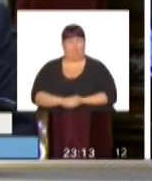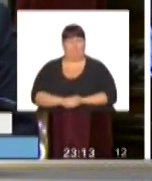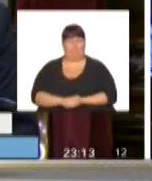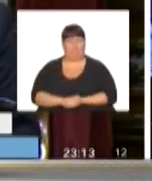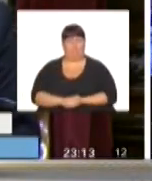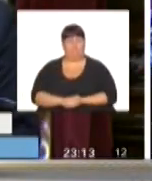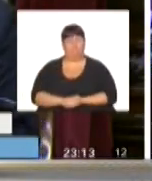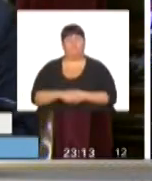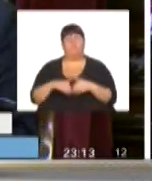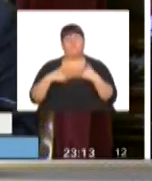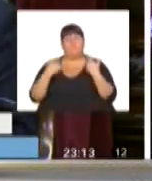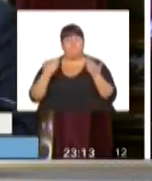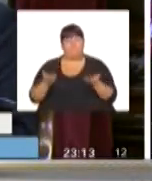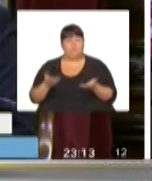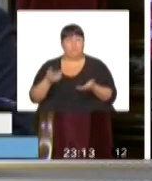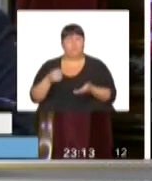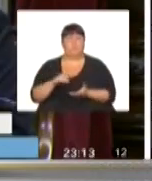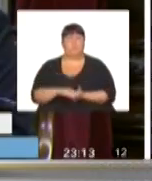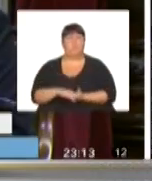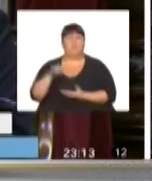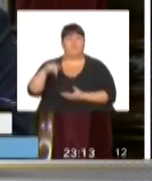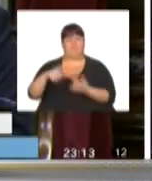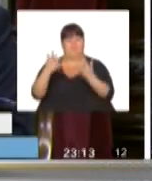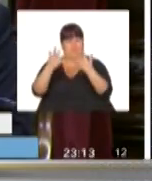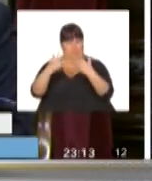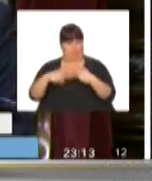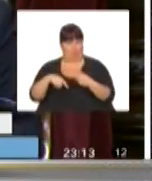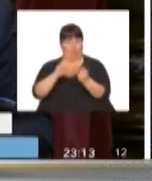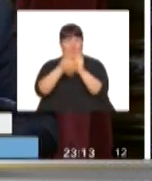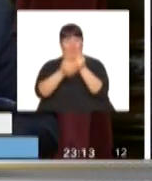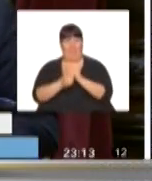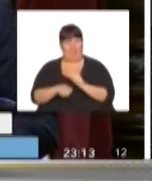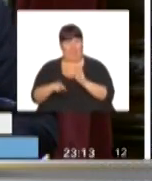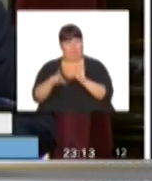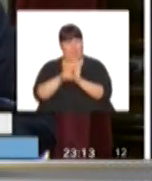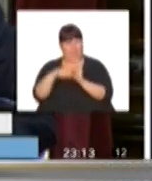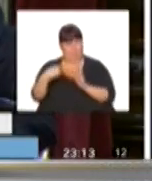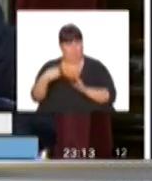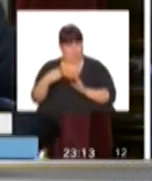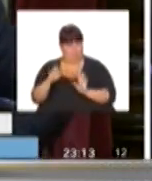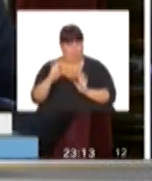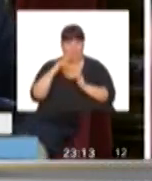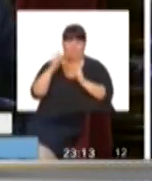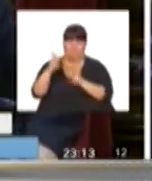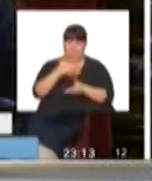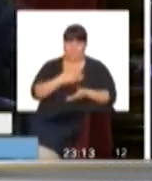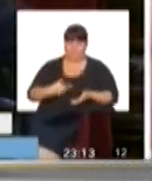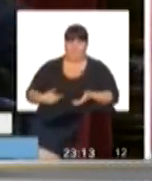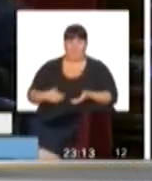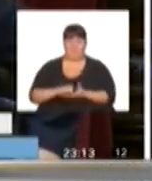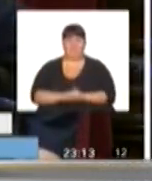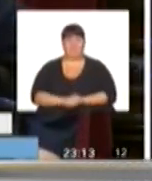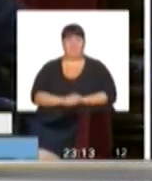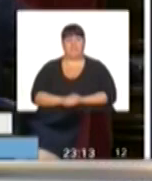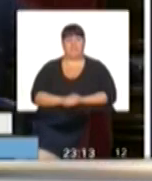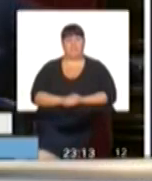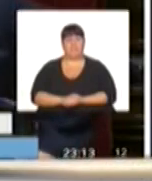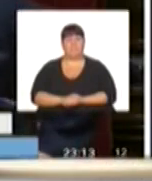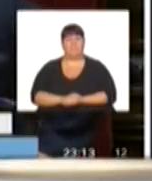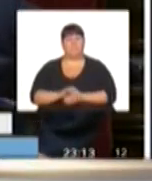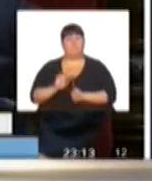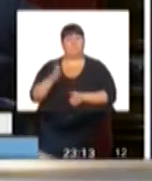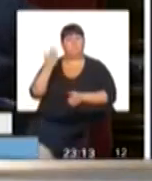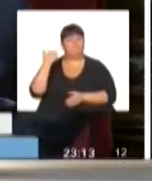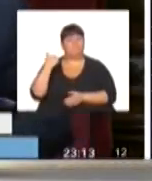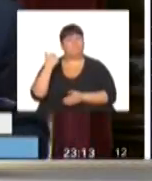Cámpora y la gente de la izquierda que se va a asociar. Se va a asociar. Tiene bueno, mucho más están en haciendo común. Cacerolazo ahora pero, el diputado. Pero esto